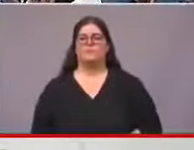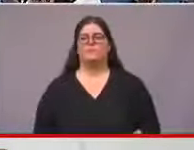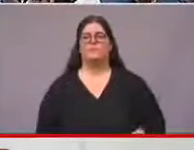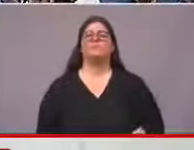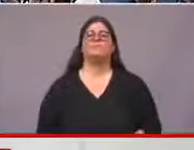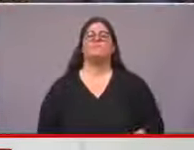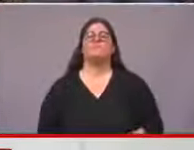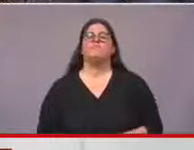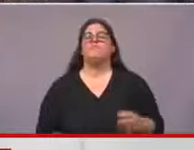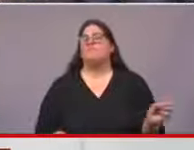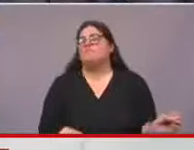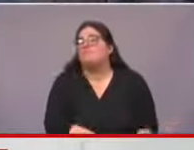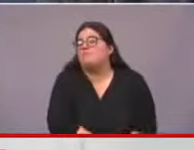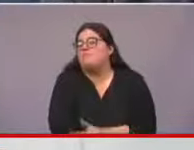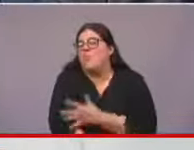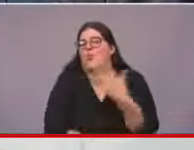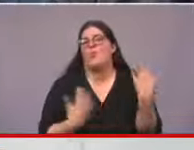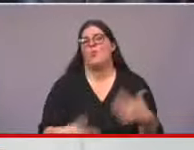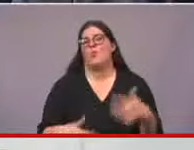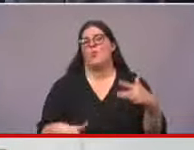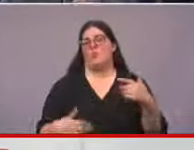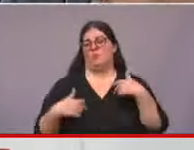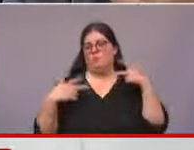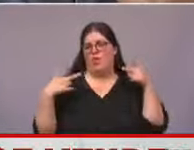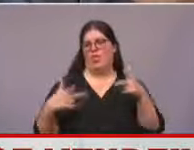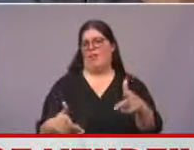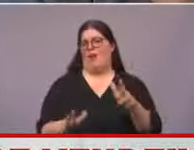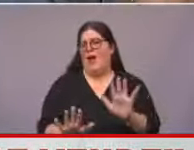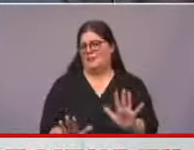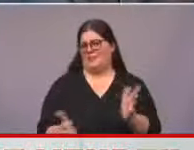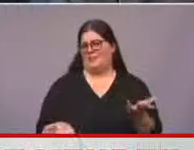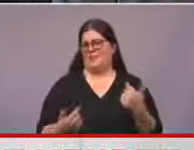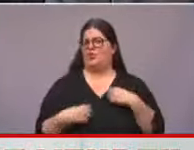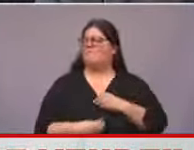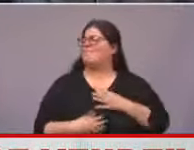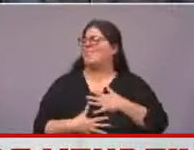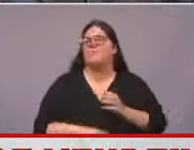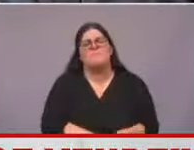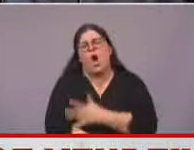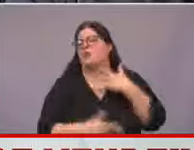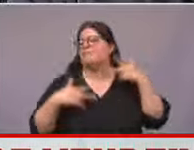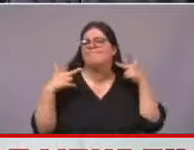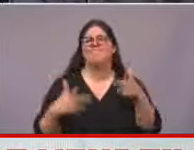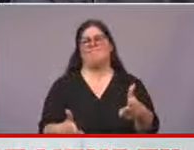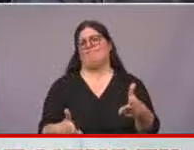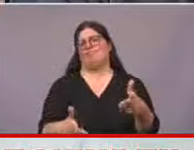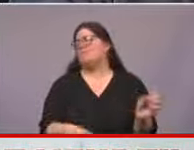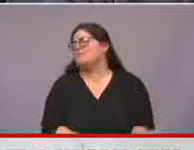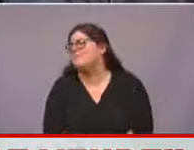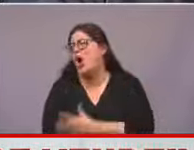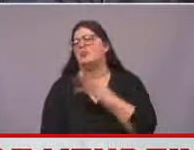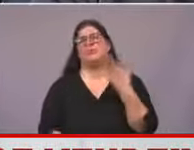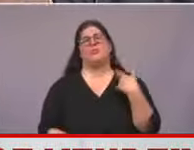¡Qué emoción! Lo digo así, así lo siento. ¡Qué emoción!